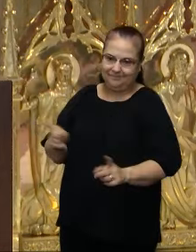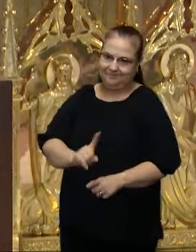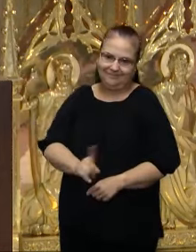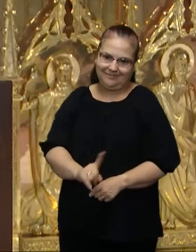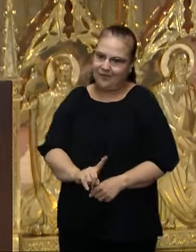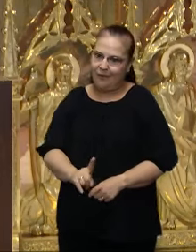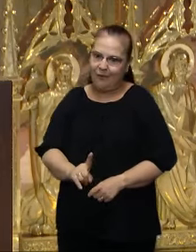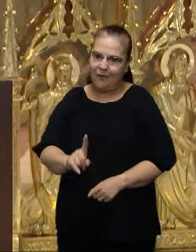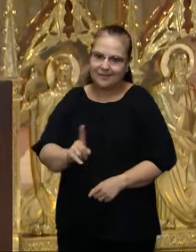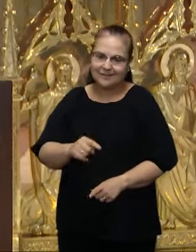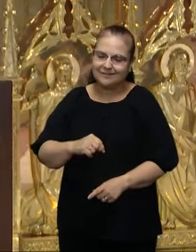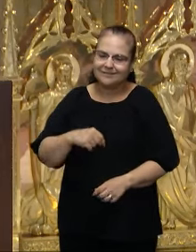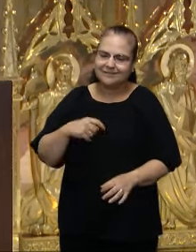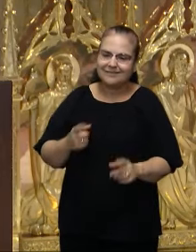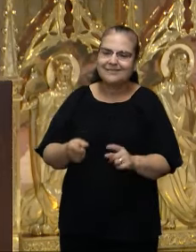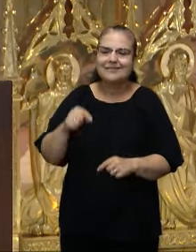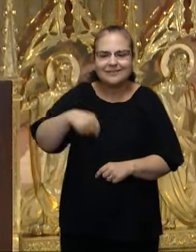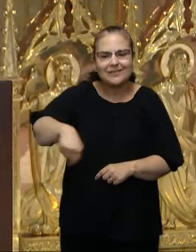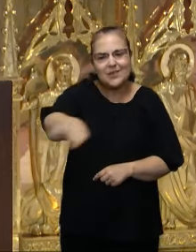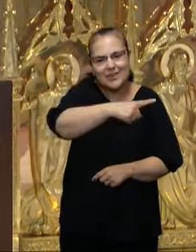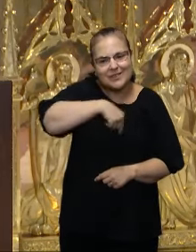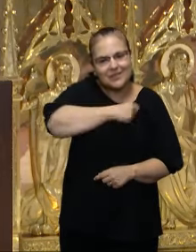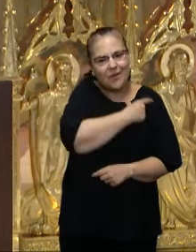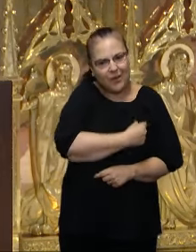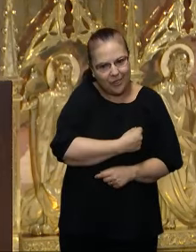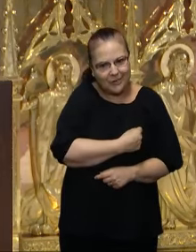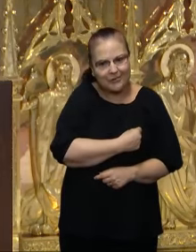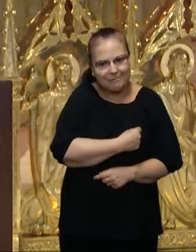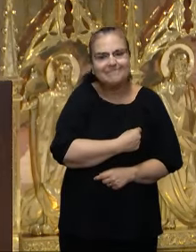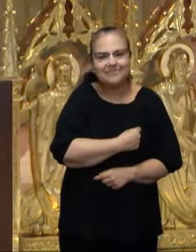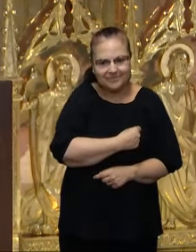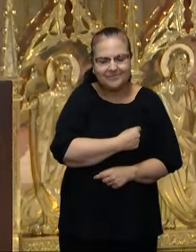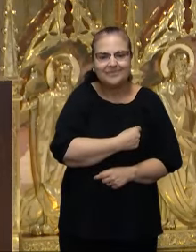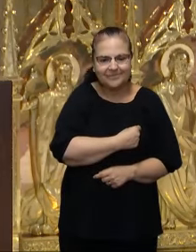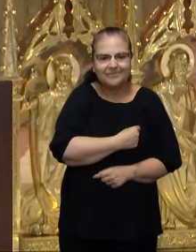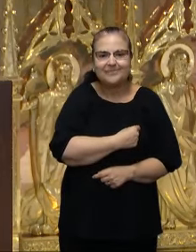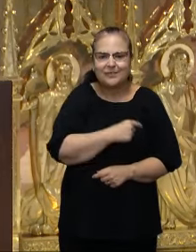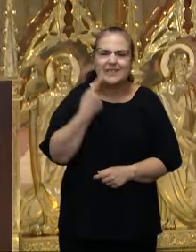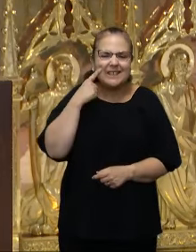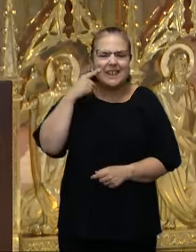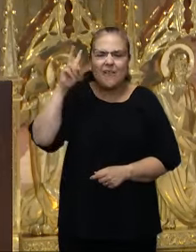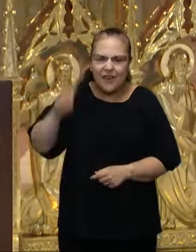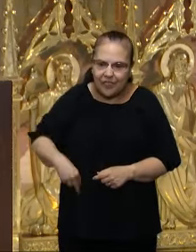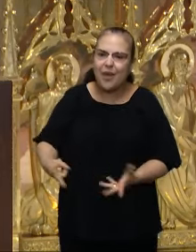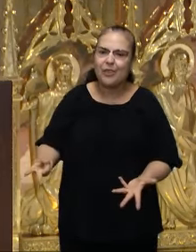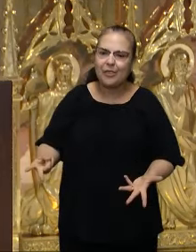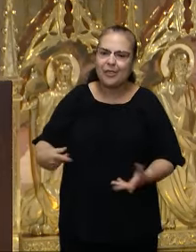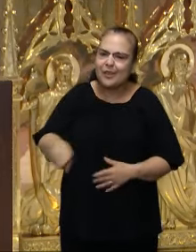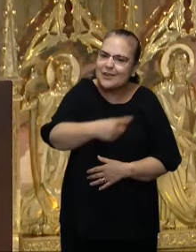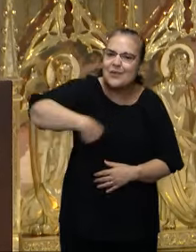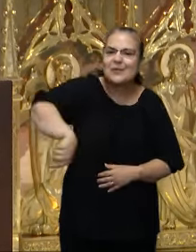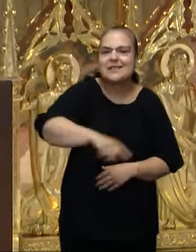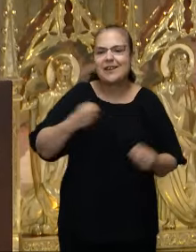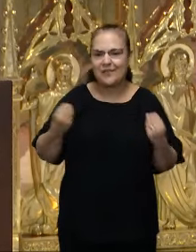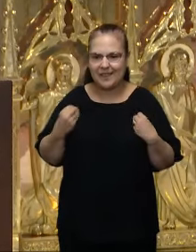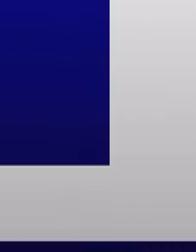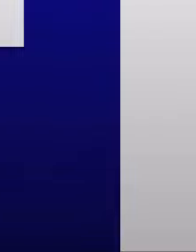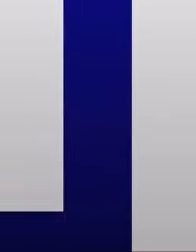casa, sino en nuestro corazón, que sea una auténtica verdad en nuestra vida.